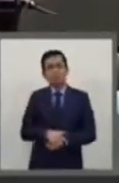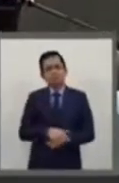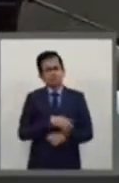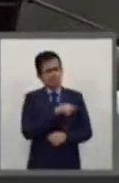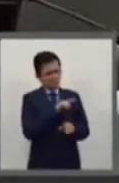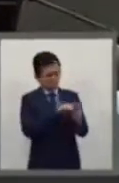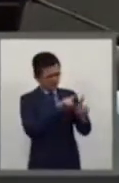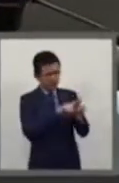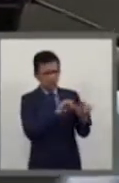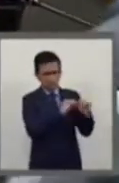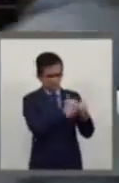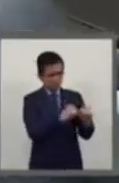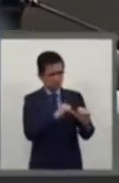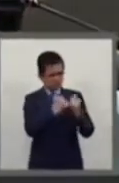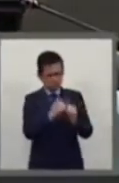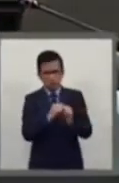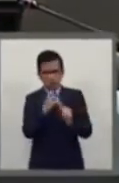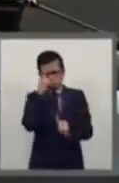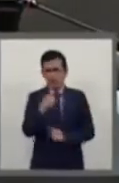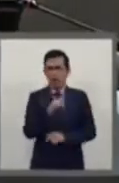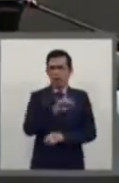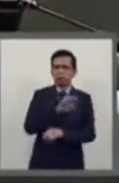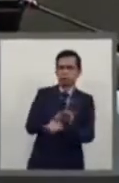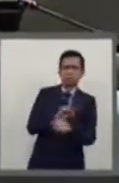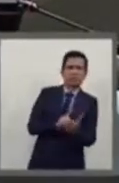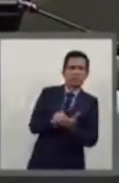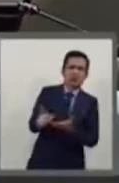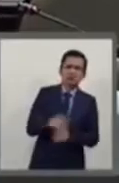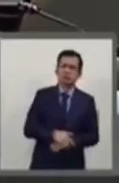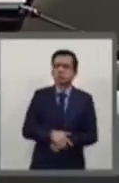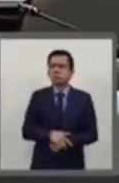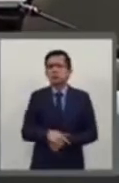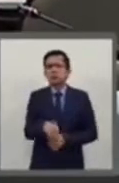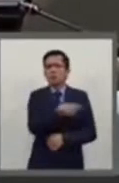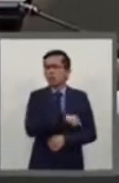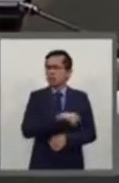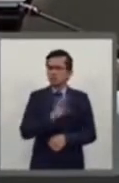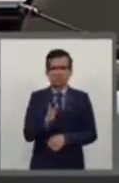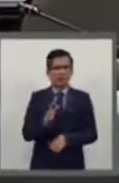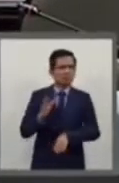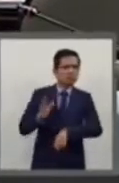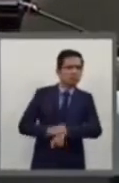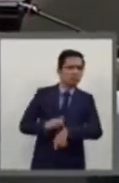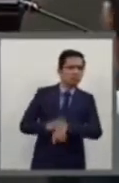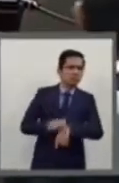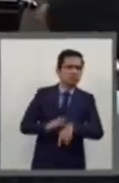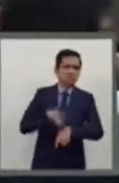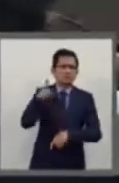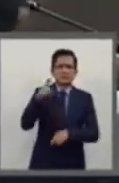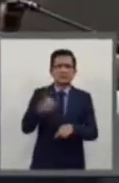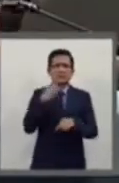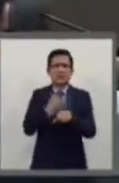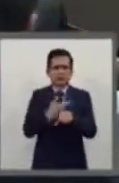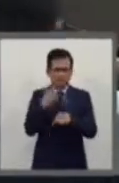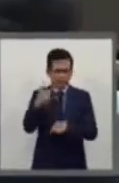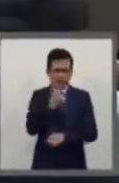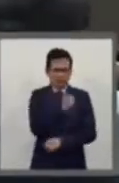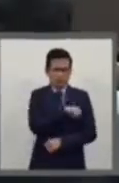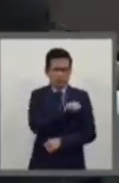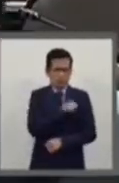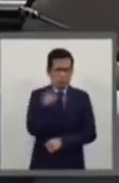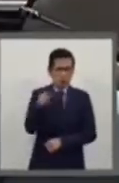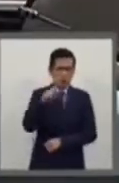consumidores y de la población en general han hecho un llamado al secretario Narro para